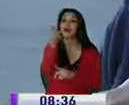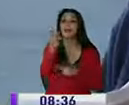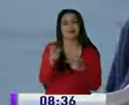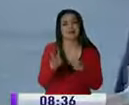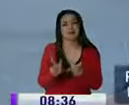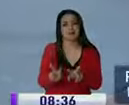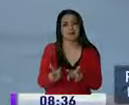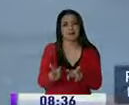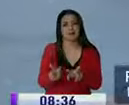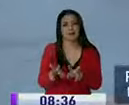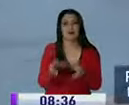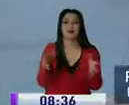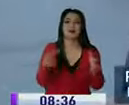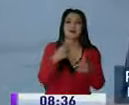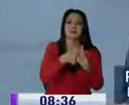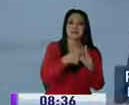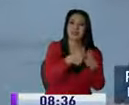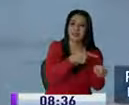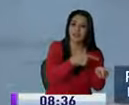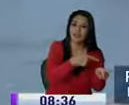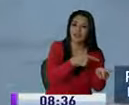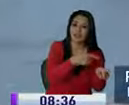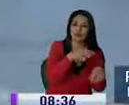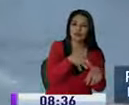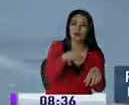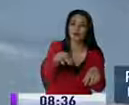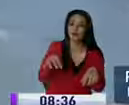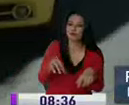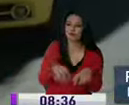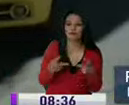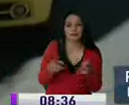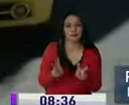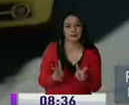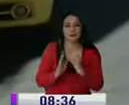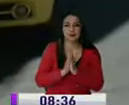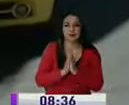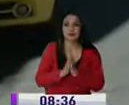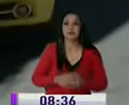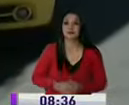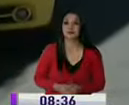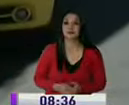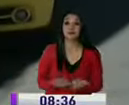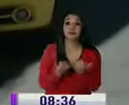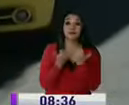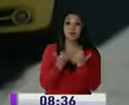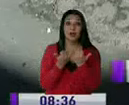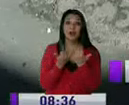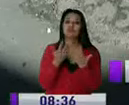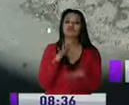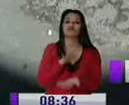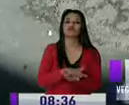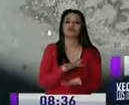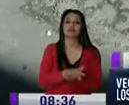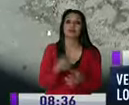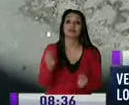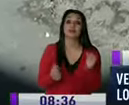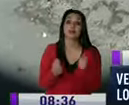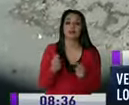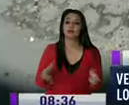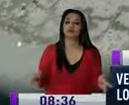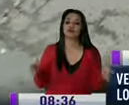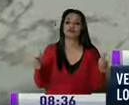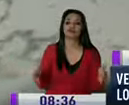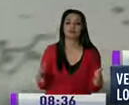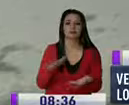por el sector del mayorista, por ahí también hay muchas cosas que hacer. Además, ahora los vecinos pueden estacionar sus vehículos sin